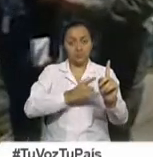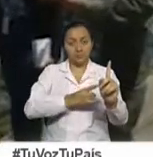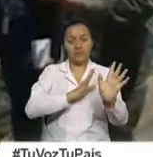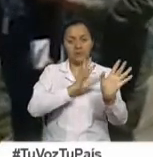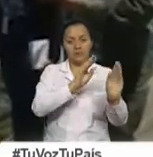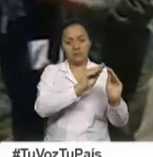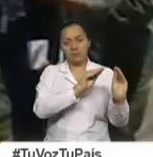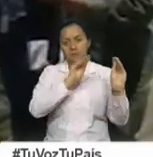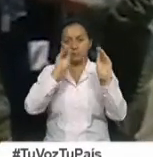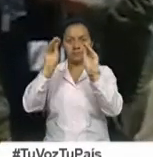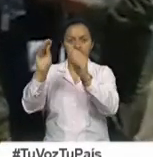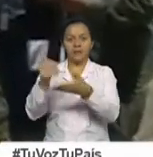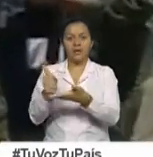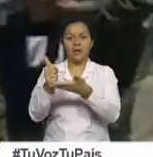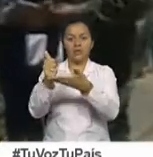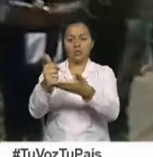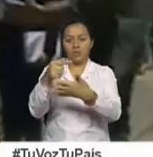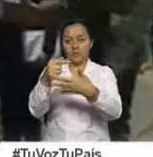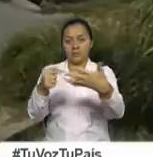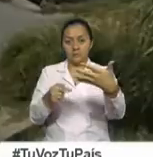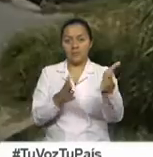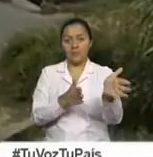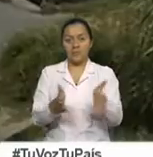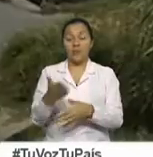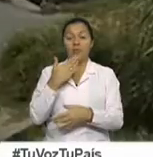direccionar la ayuda inmediata.